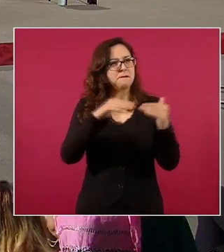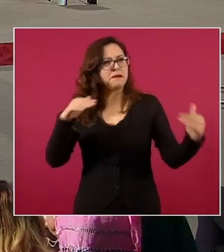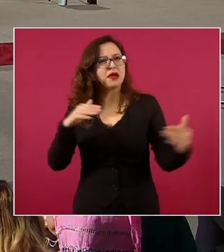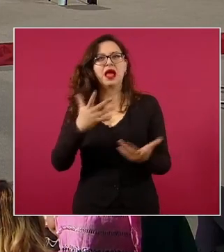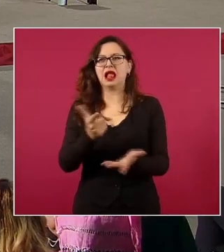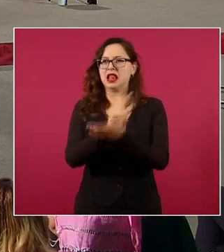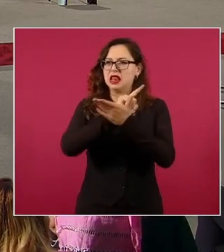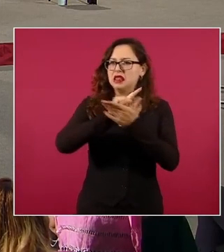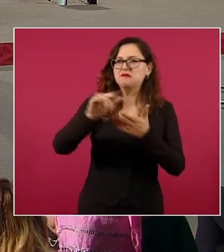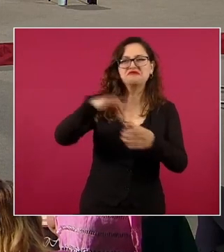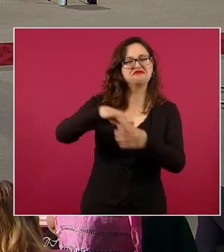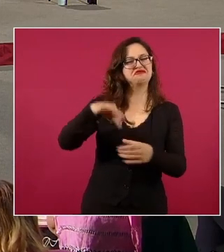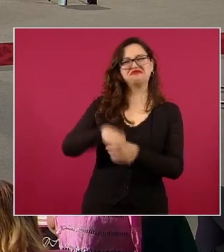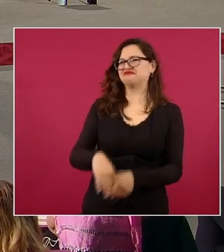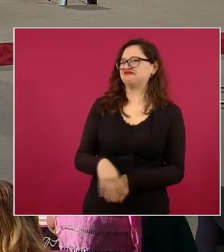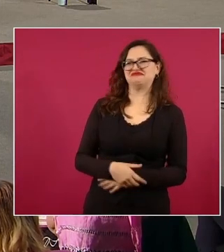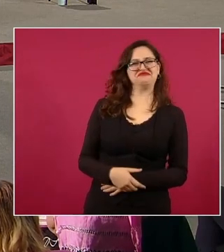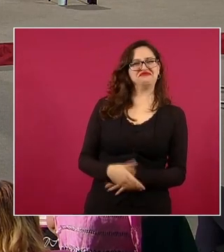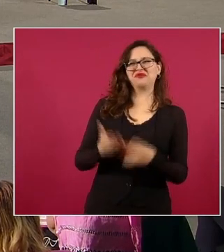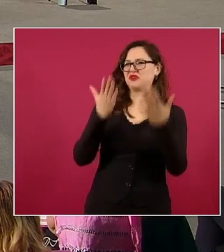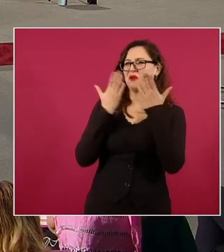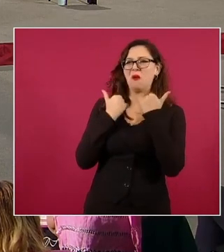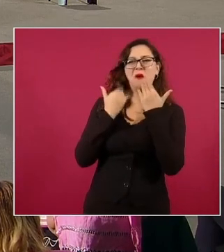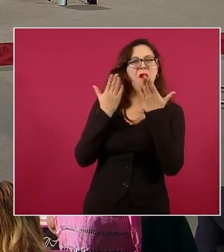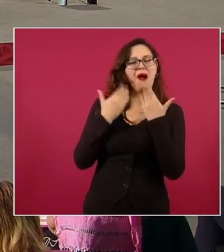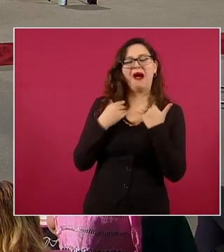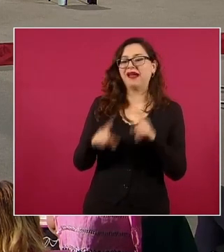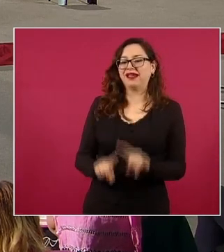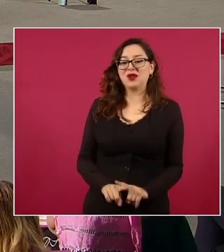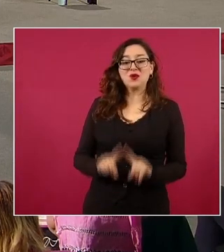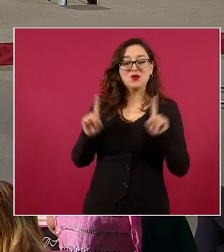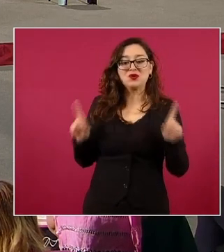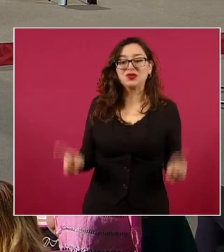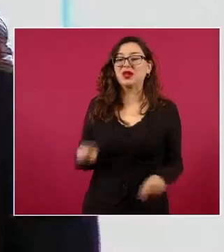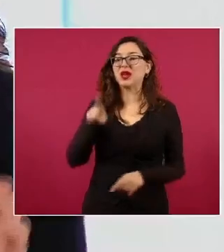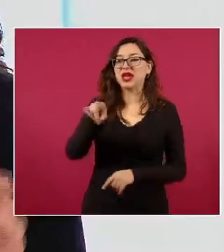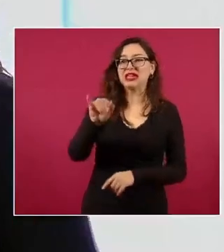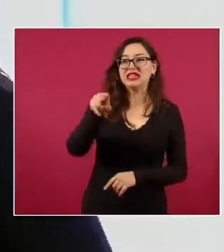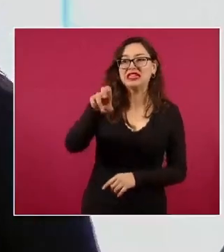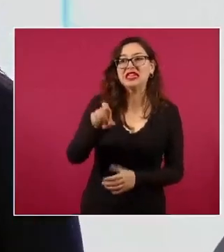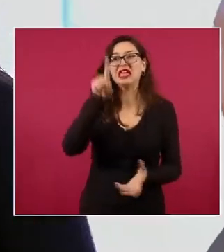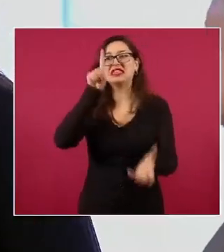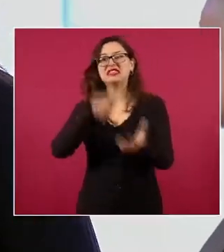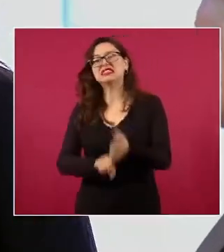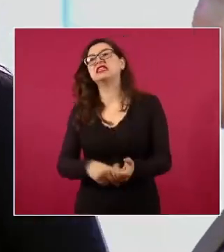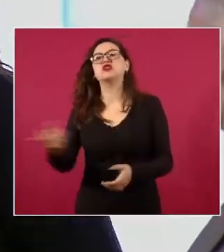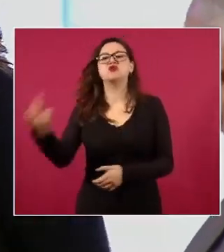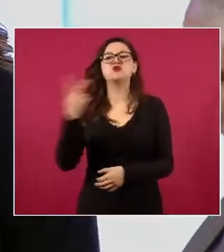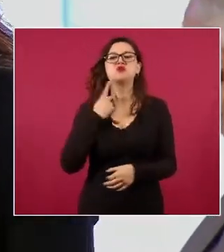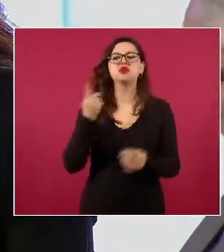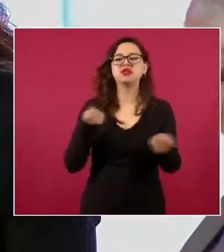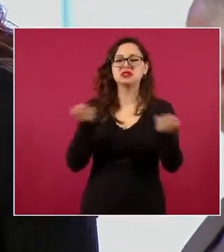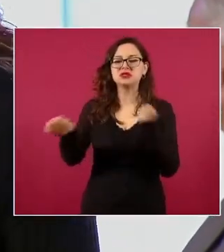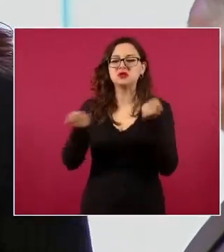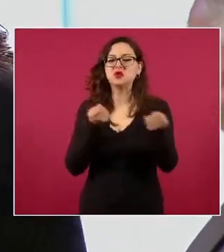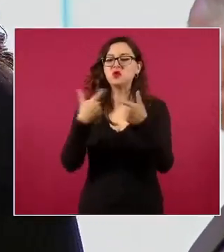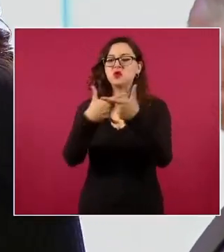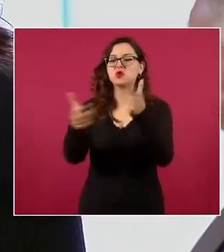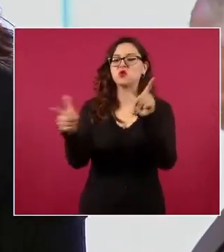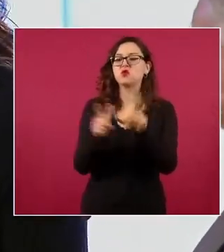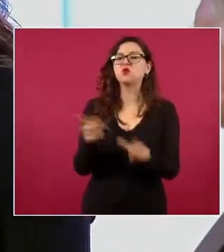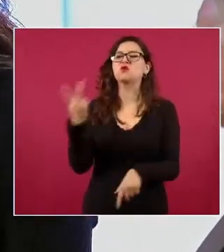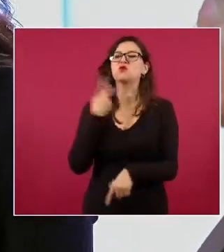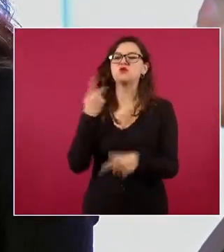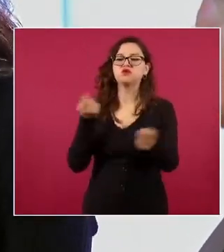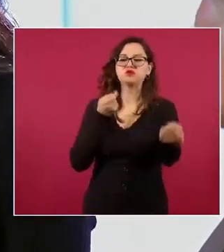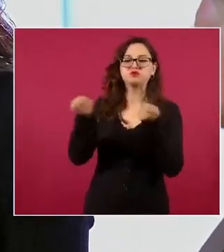la limpieza electoral. Al contrario, hoy el INE politizado y partidizado contribuye a